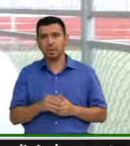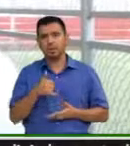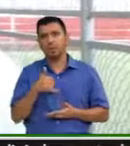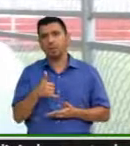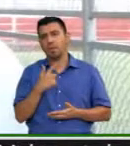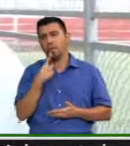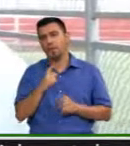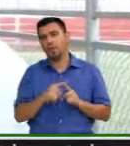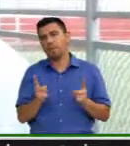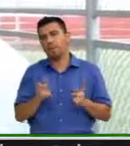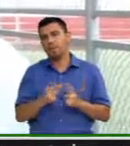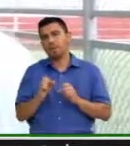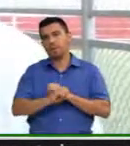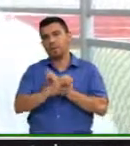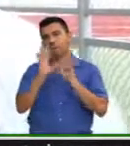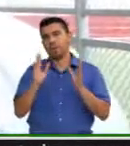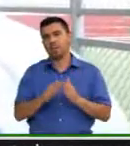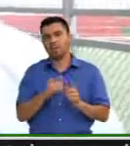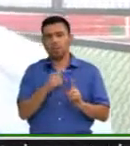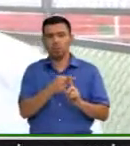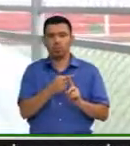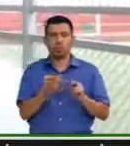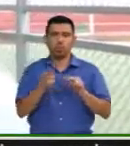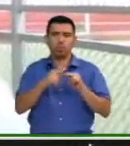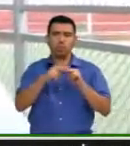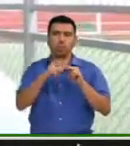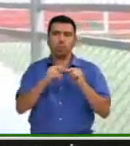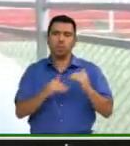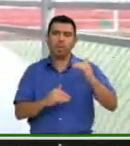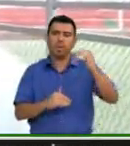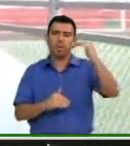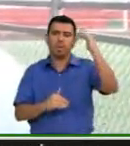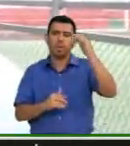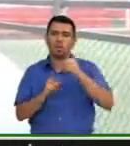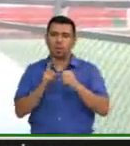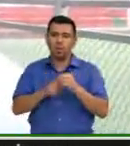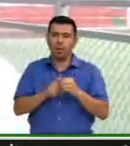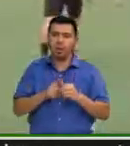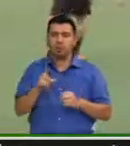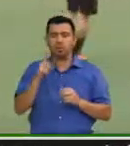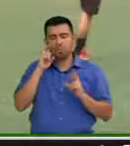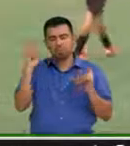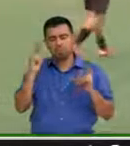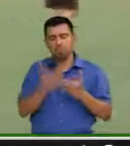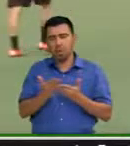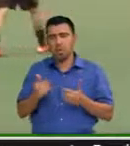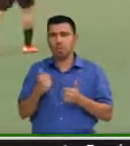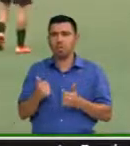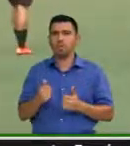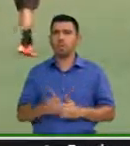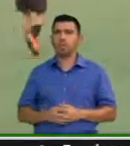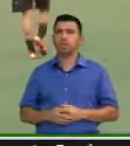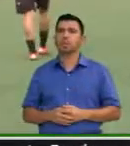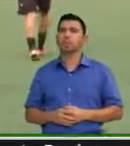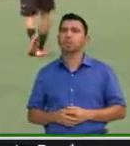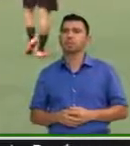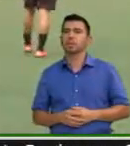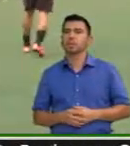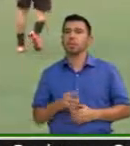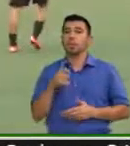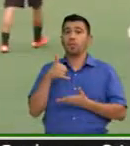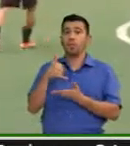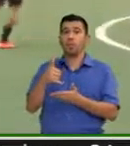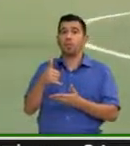oportunidad clara de seguir sumando y seguir aspirando a clasificar la siguiente fase esperemos que las cosas no salgan bien la copa es la salvación de real del primer semestre